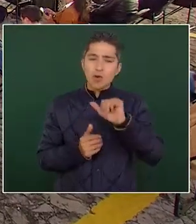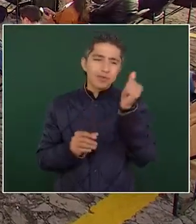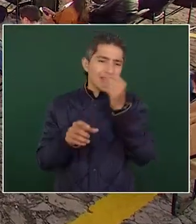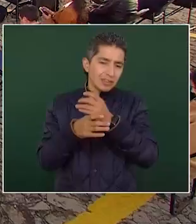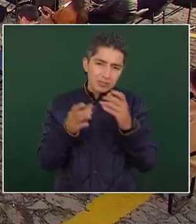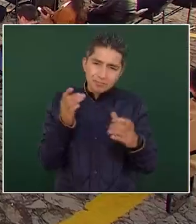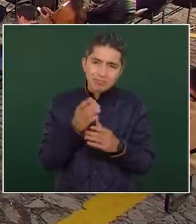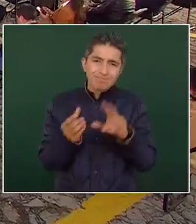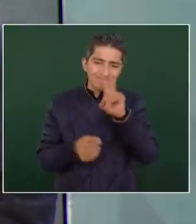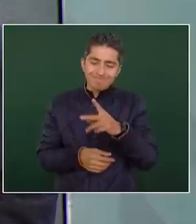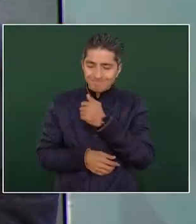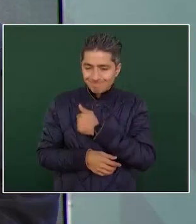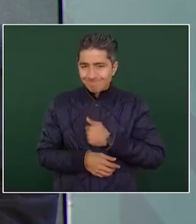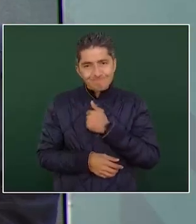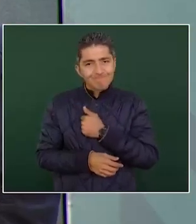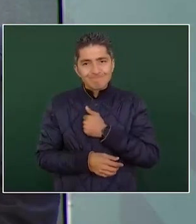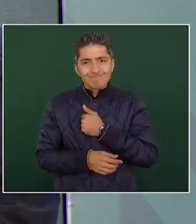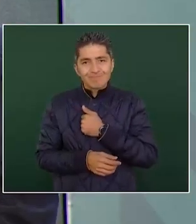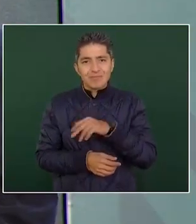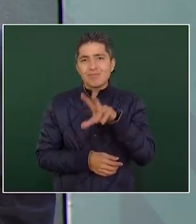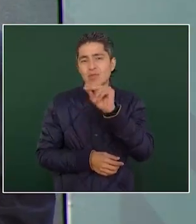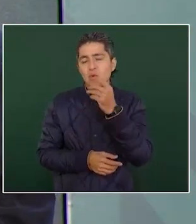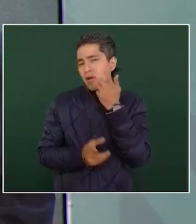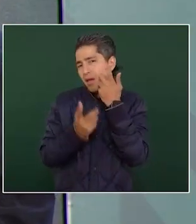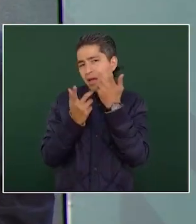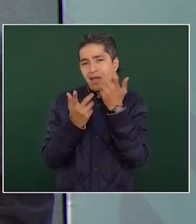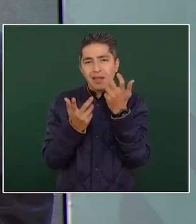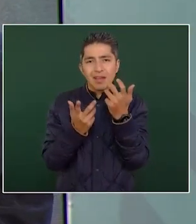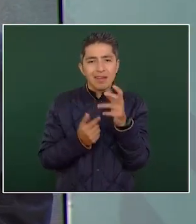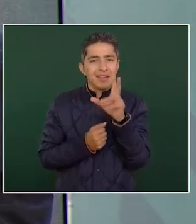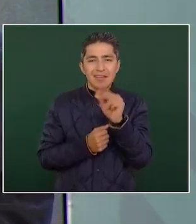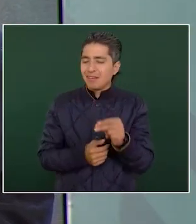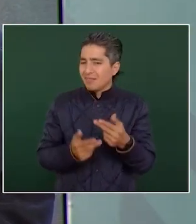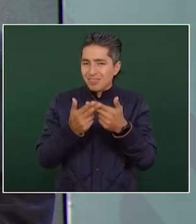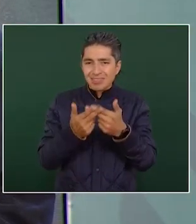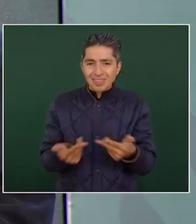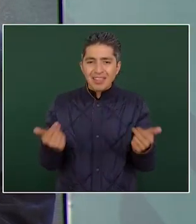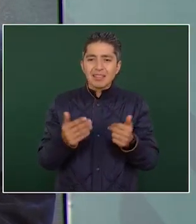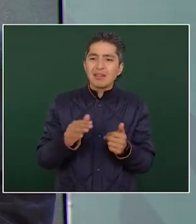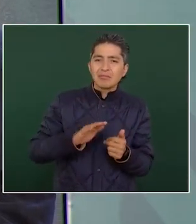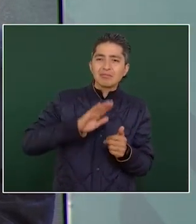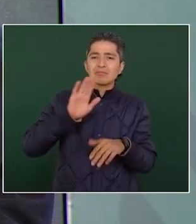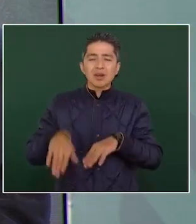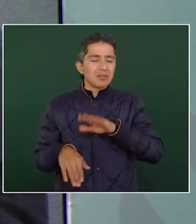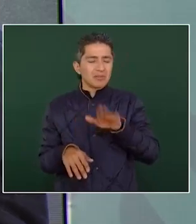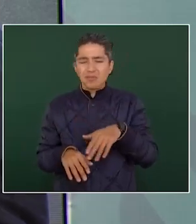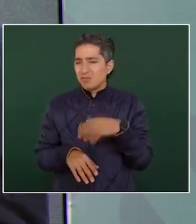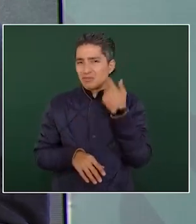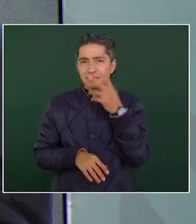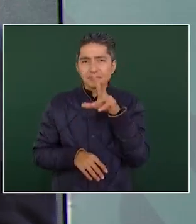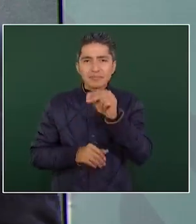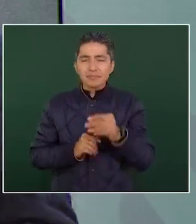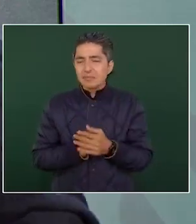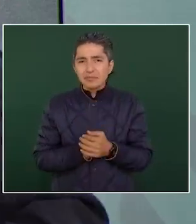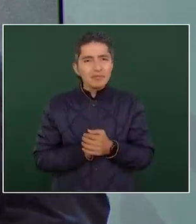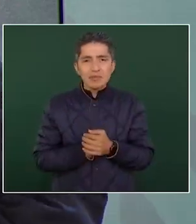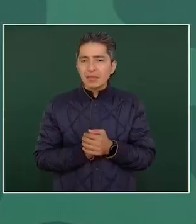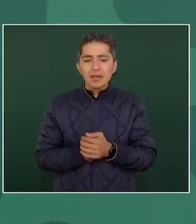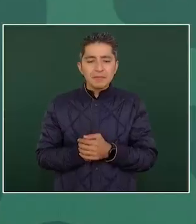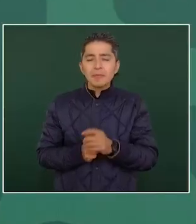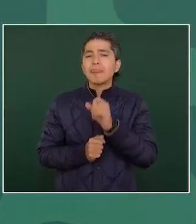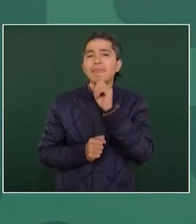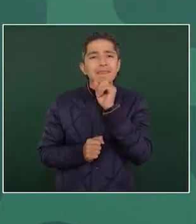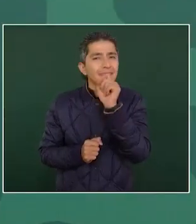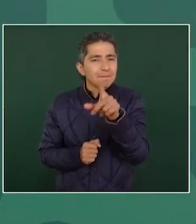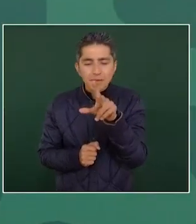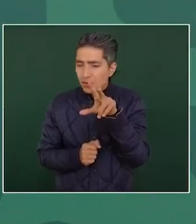lamentable porque no queremos que nadie pierda la vida. y no queremos